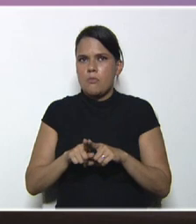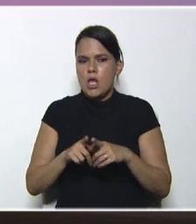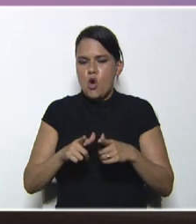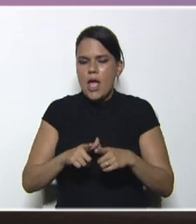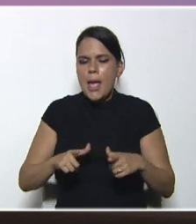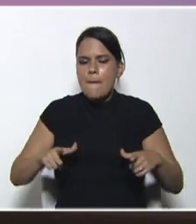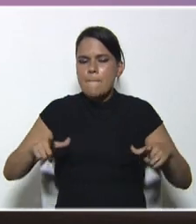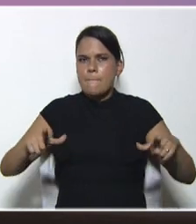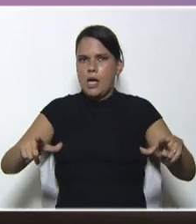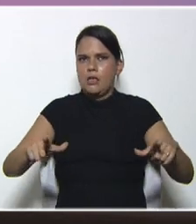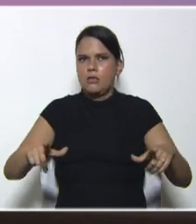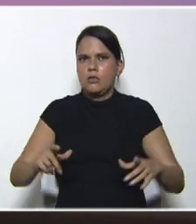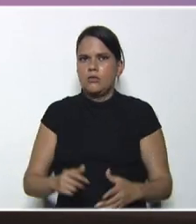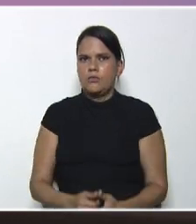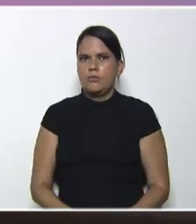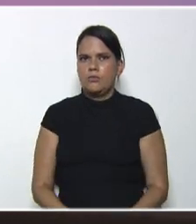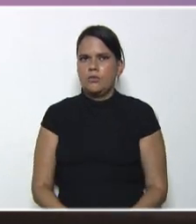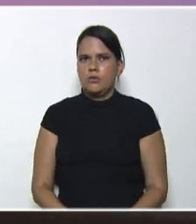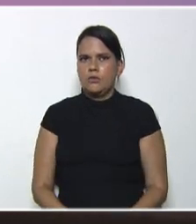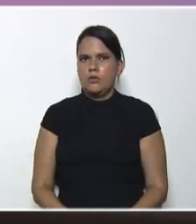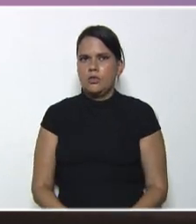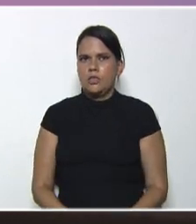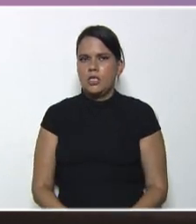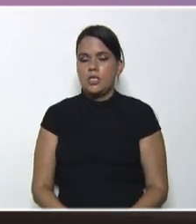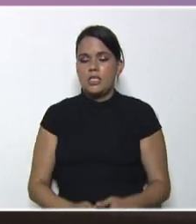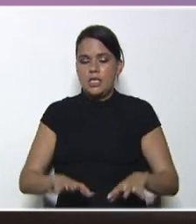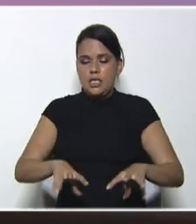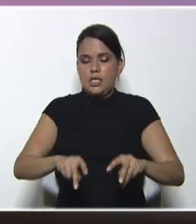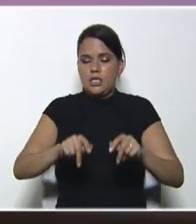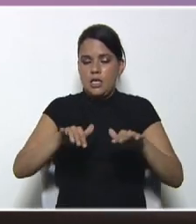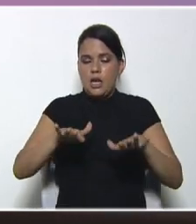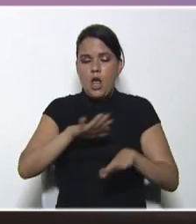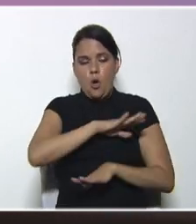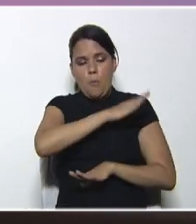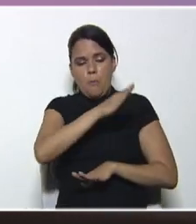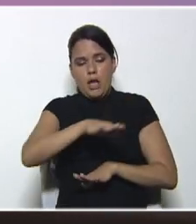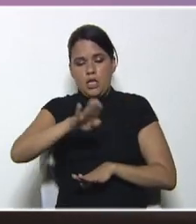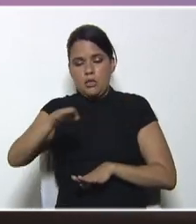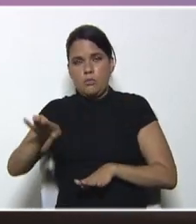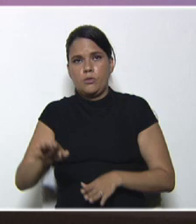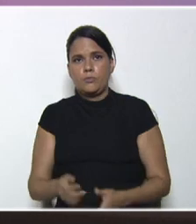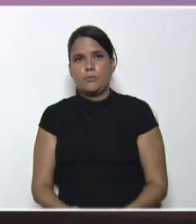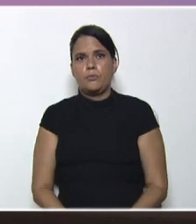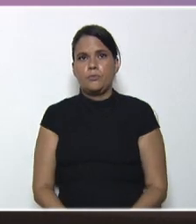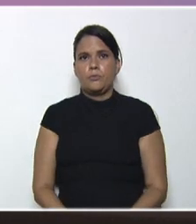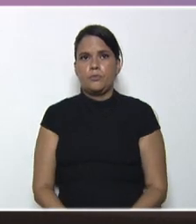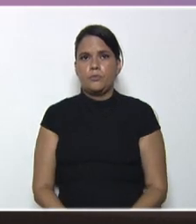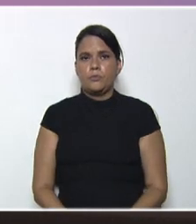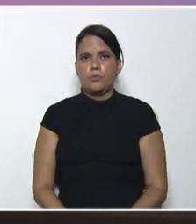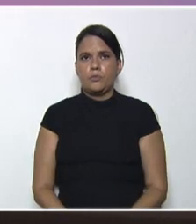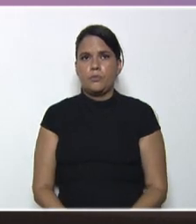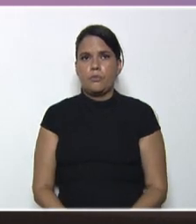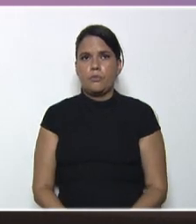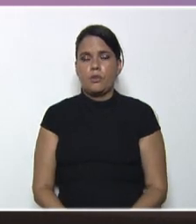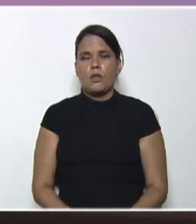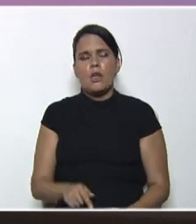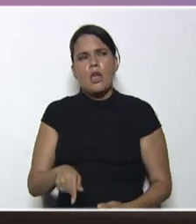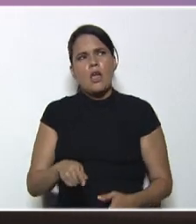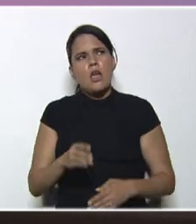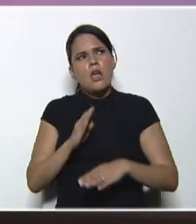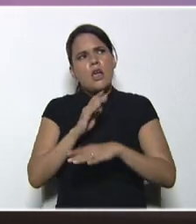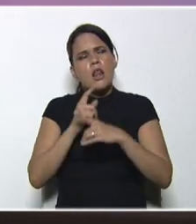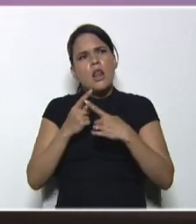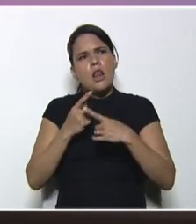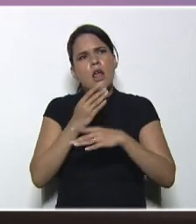ya sean terrestres o marítimos. Ahora bien, la biodiversidad